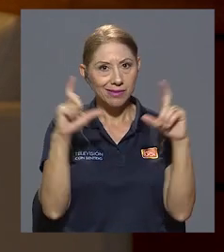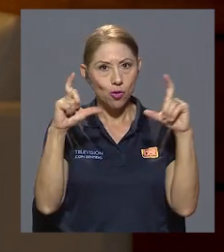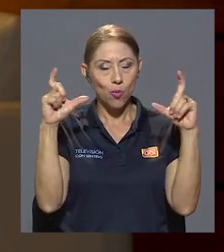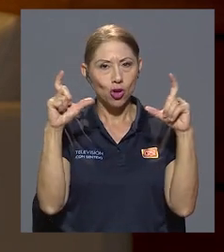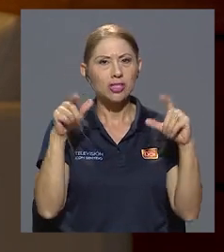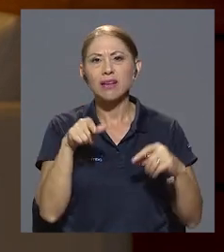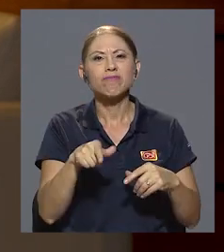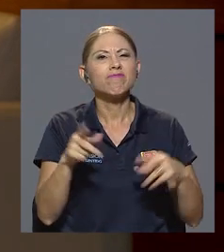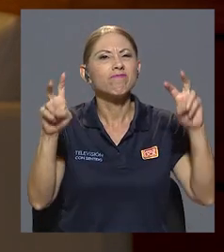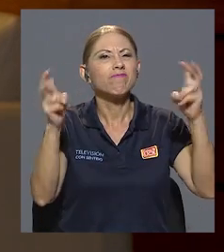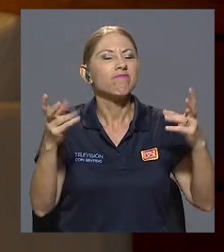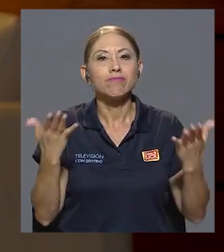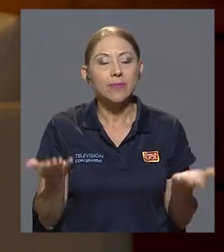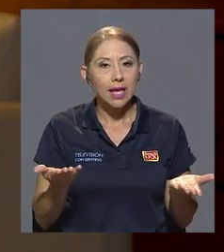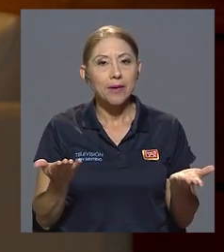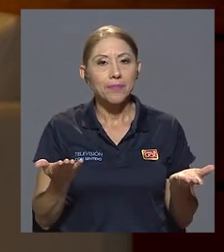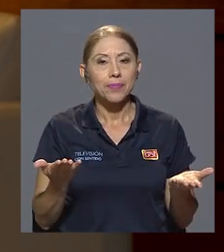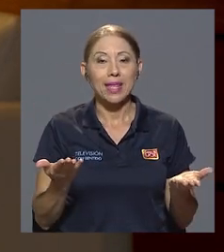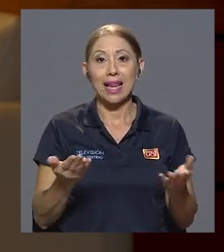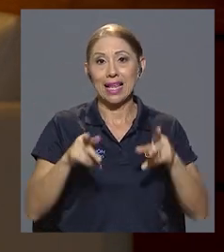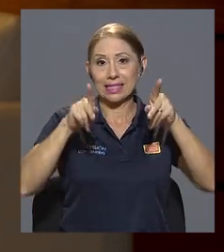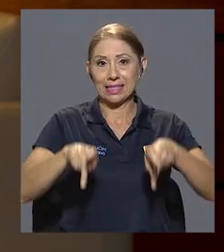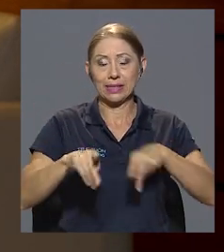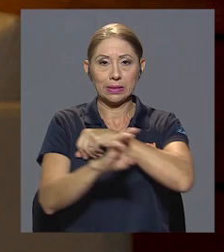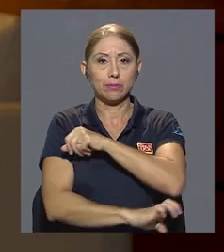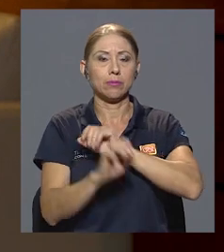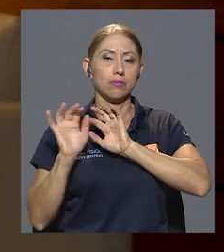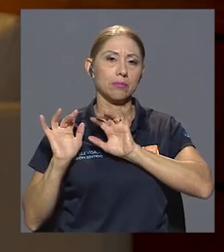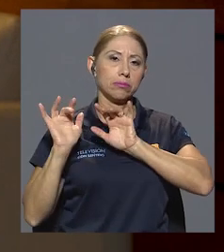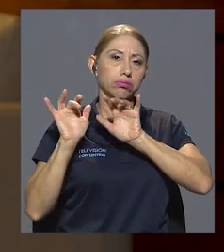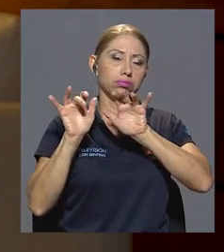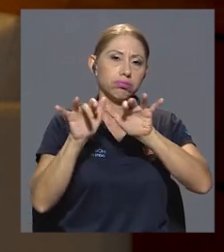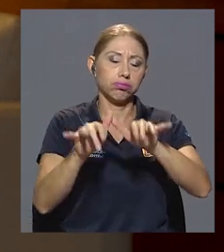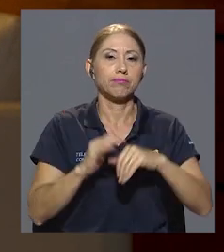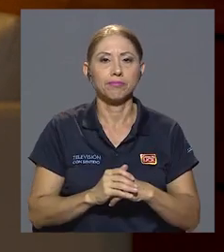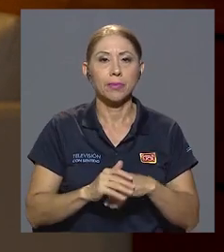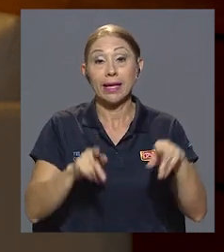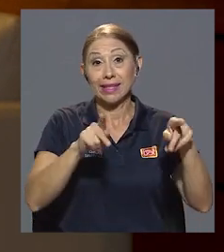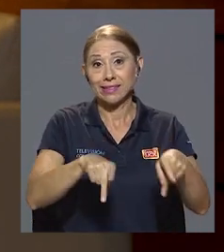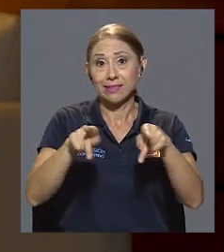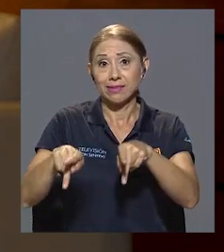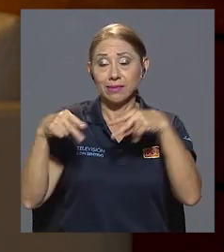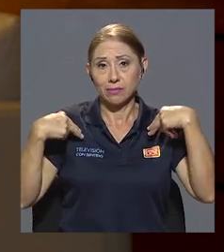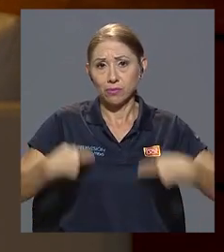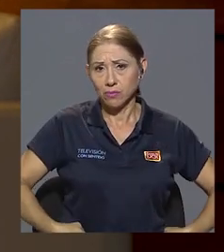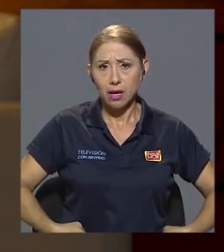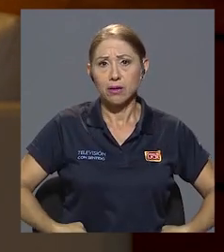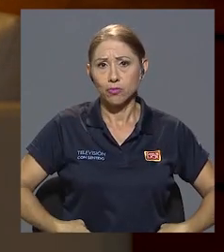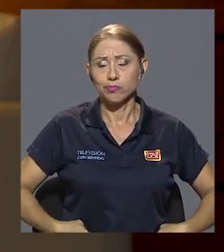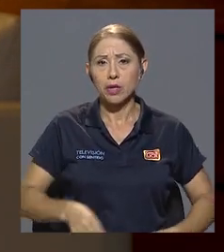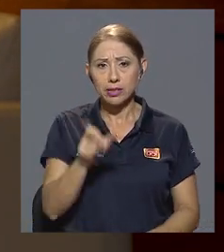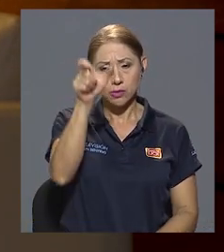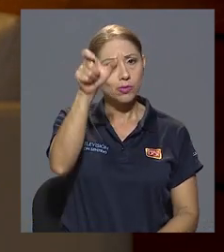y es la es el fenómeno de las migraciones el ser humano ha sido